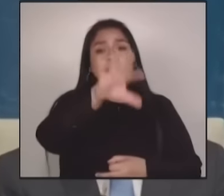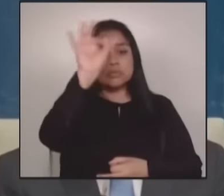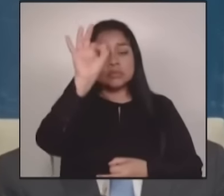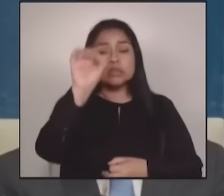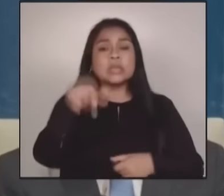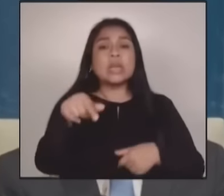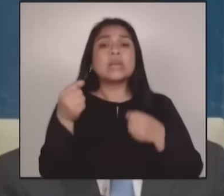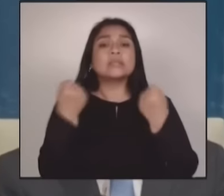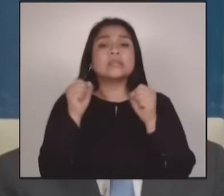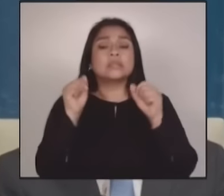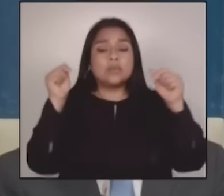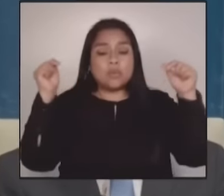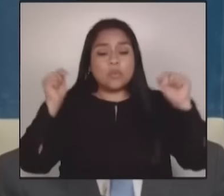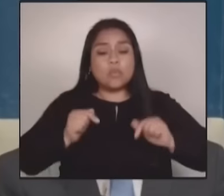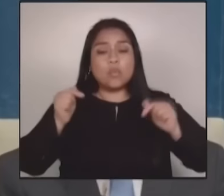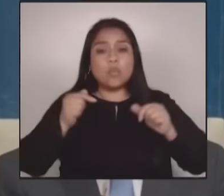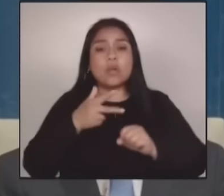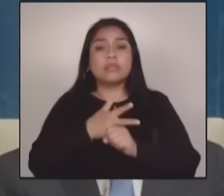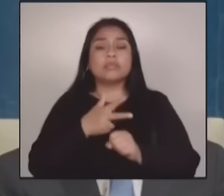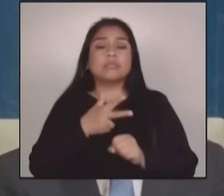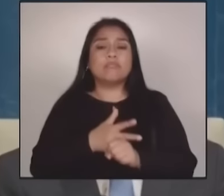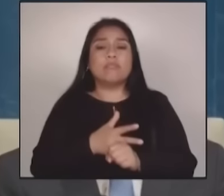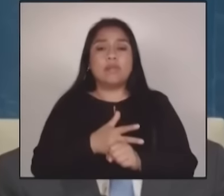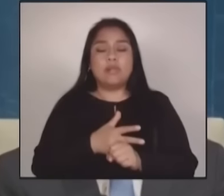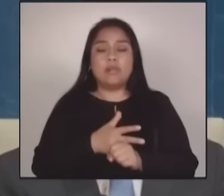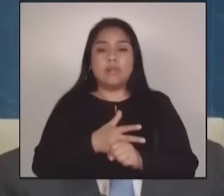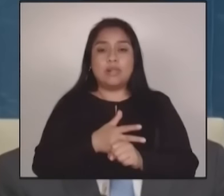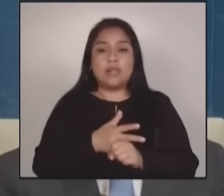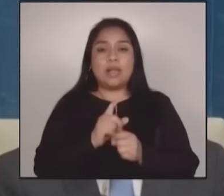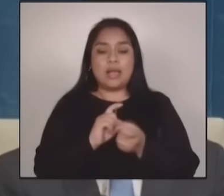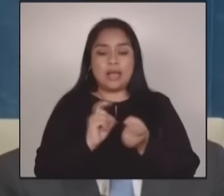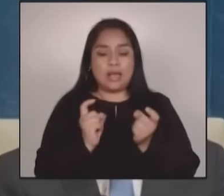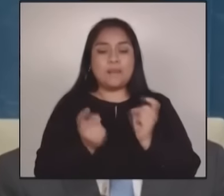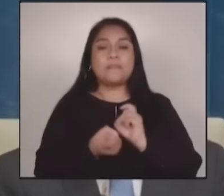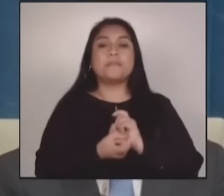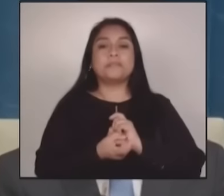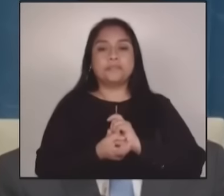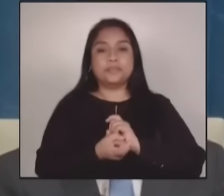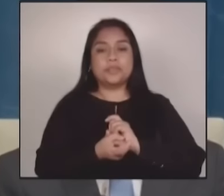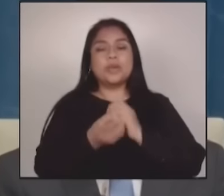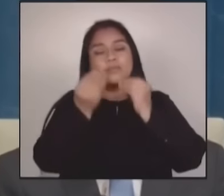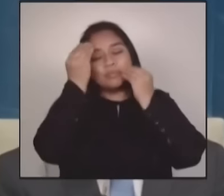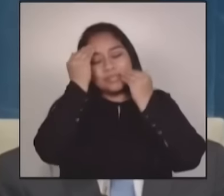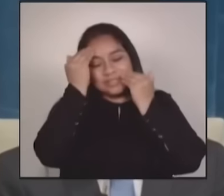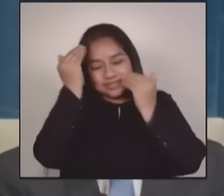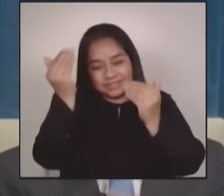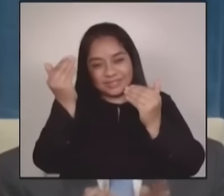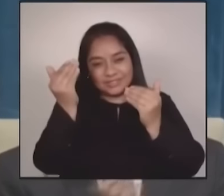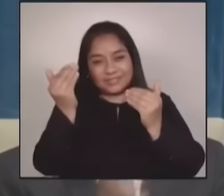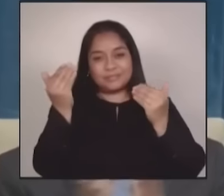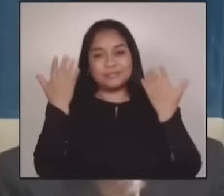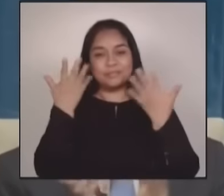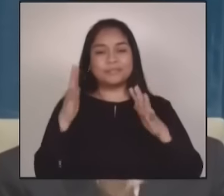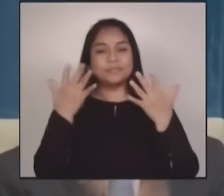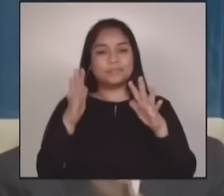que hoy Guatemala cambie. Muchas gracias.